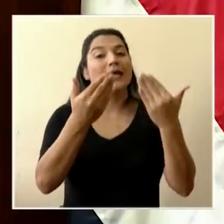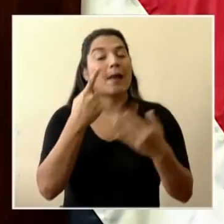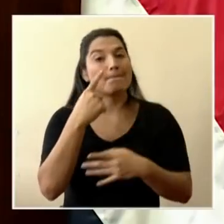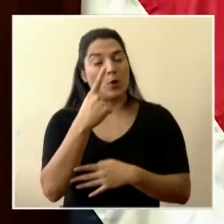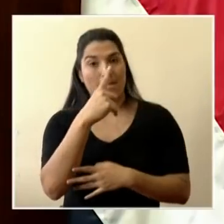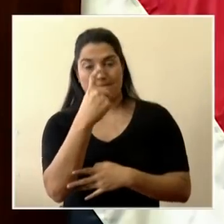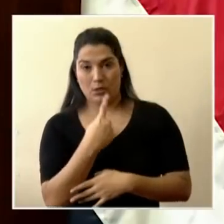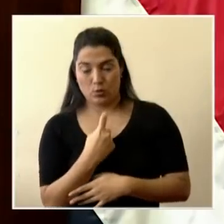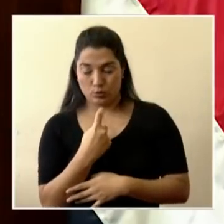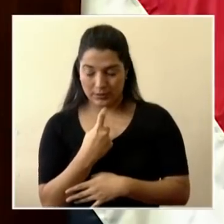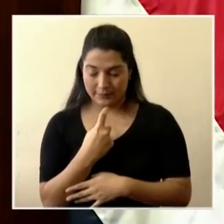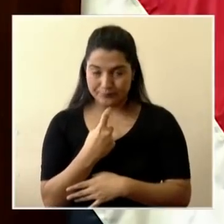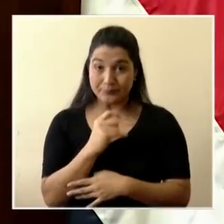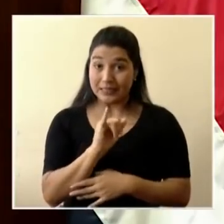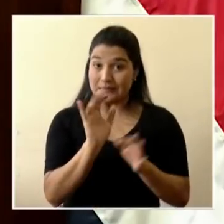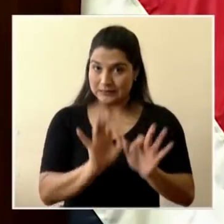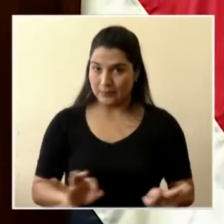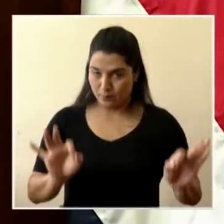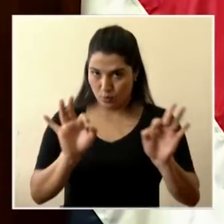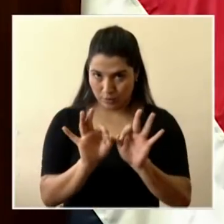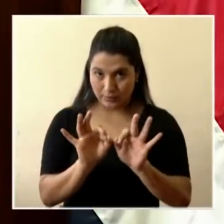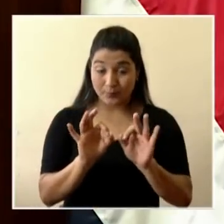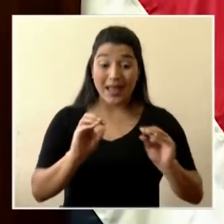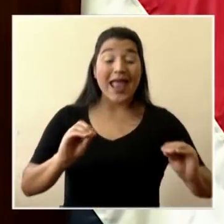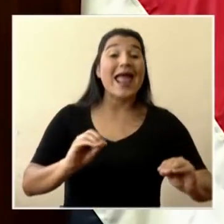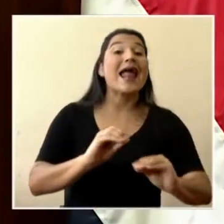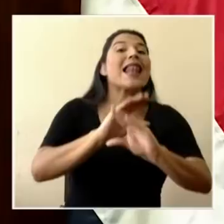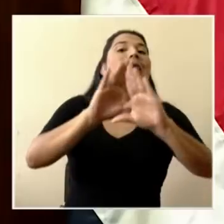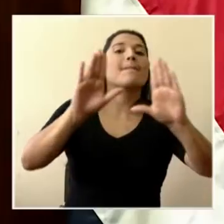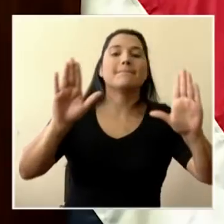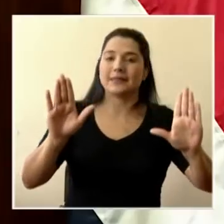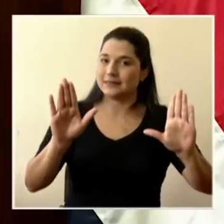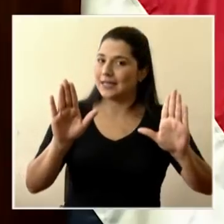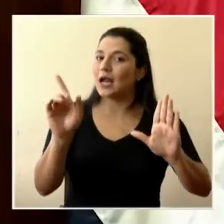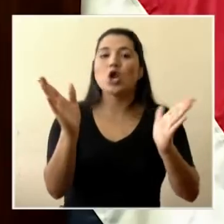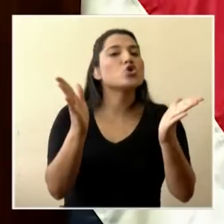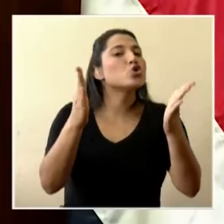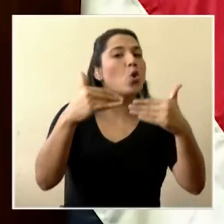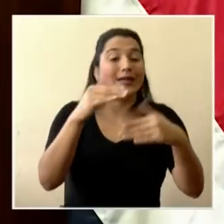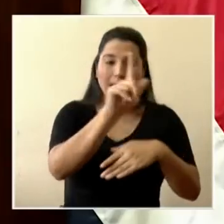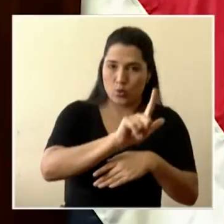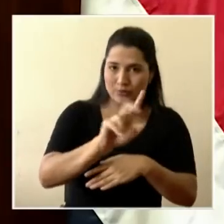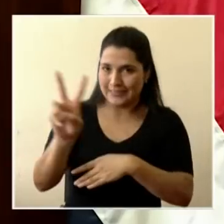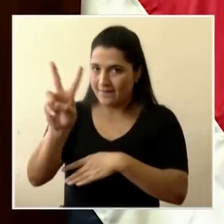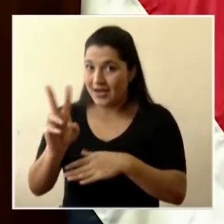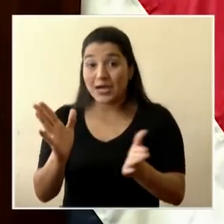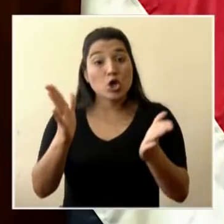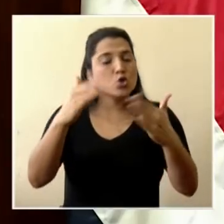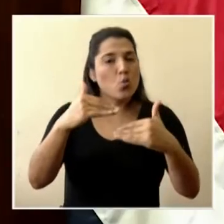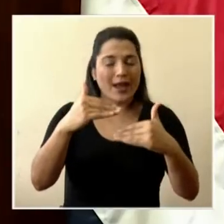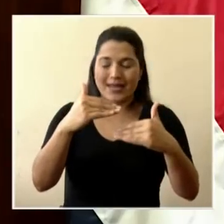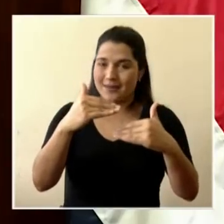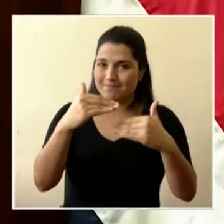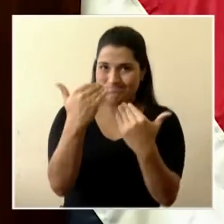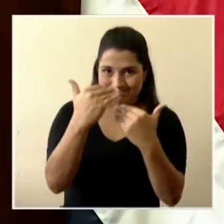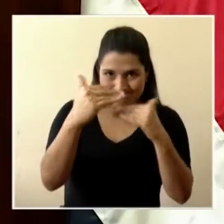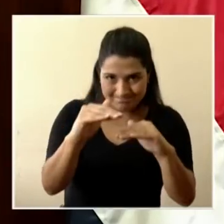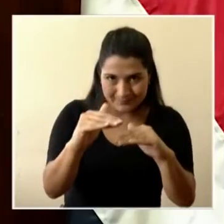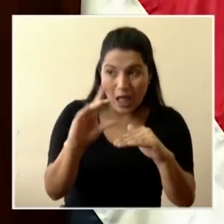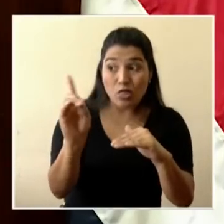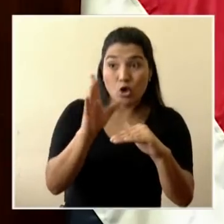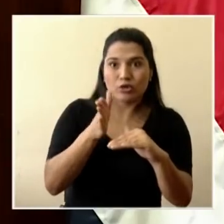pregunta. En realidad, en el día no hay una restricción hacia donde las personas se dirigen, pero siempre hacemos un llamado a evitar